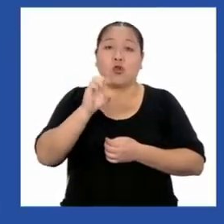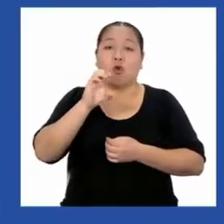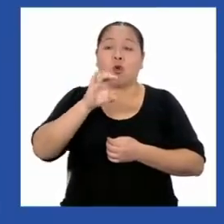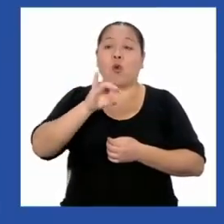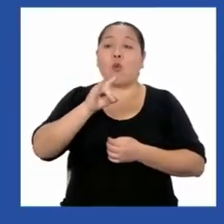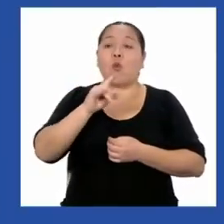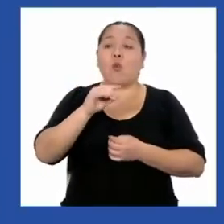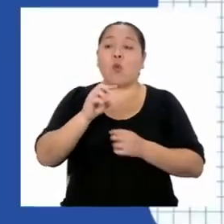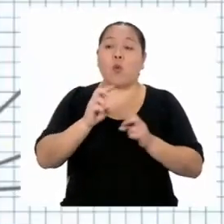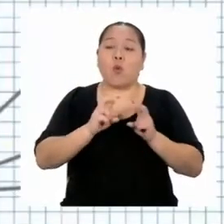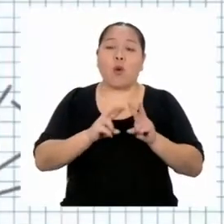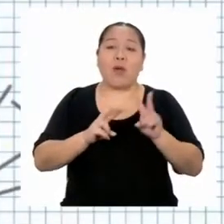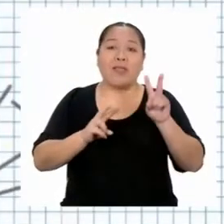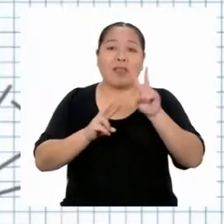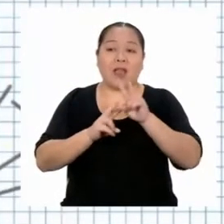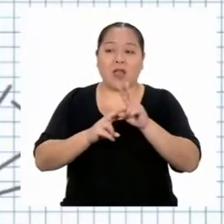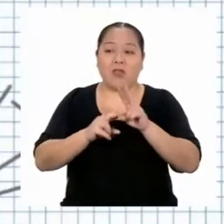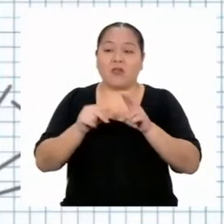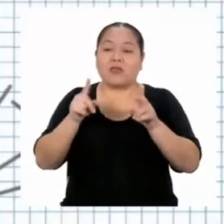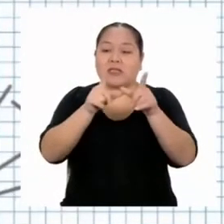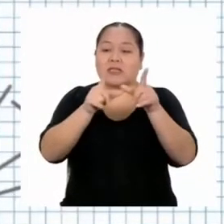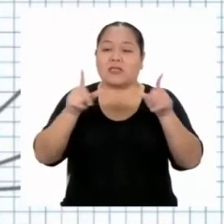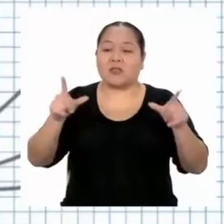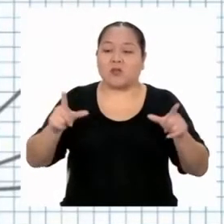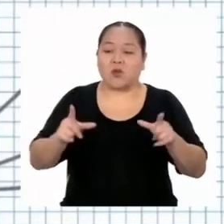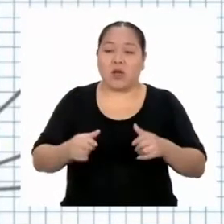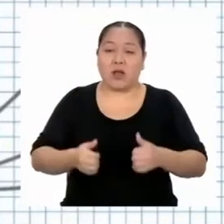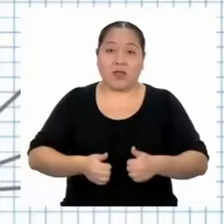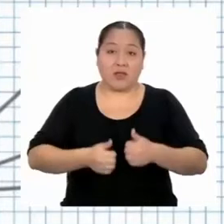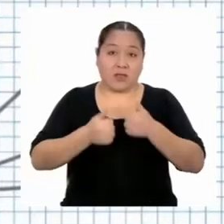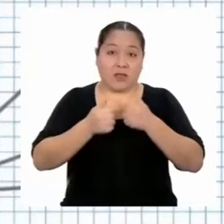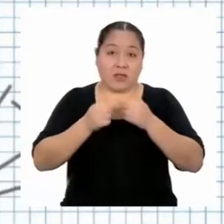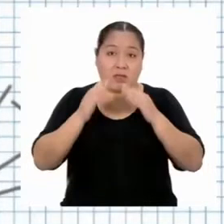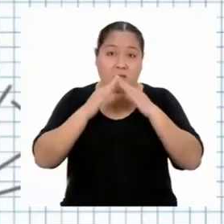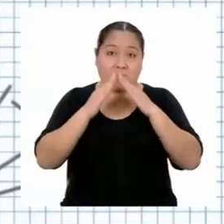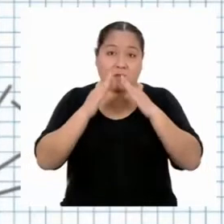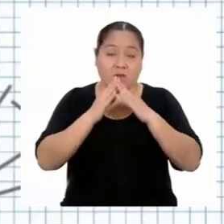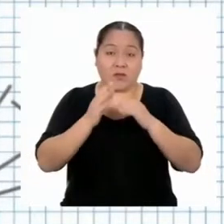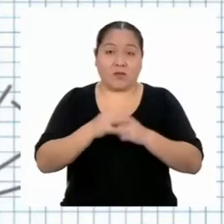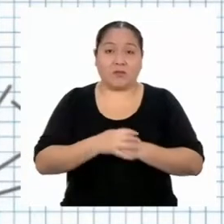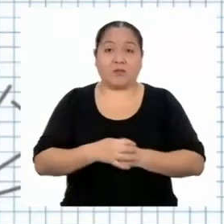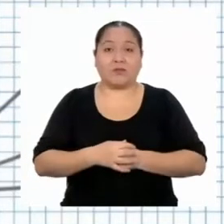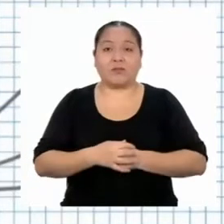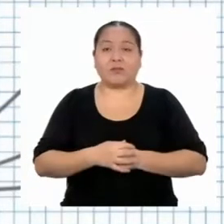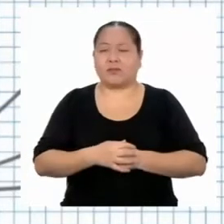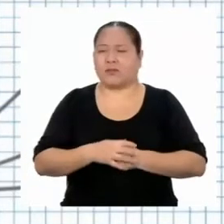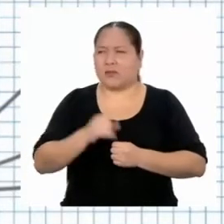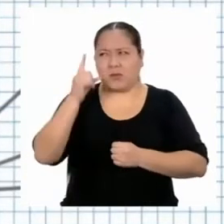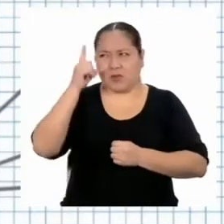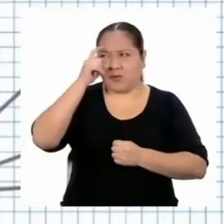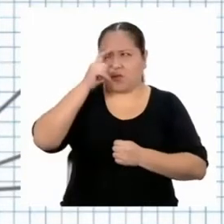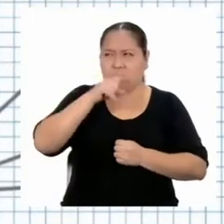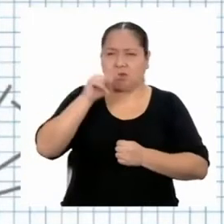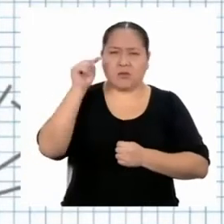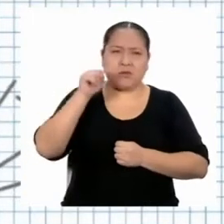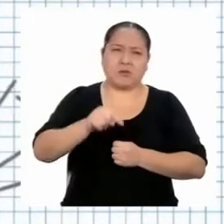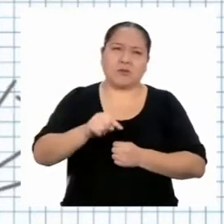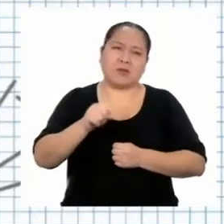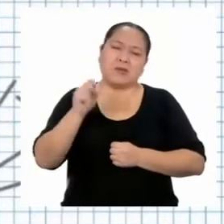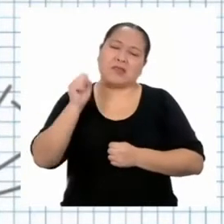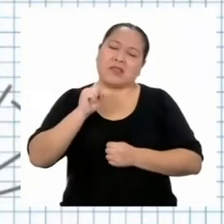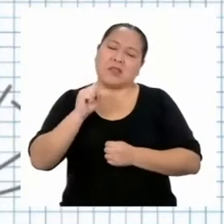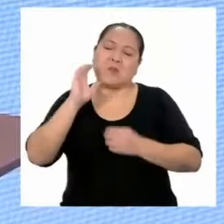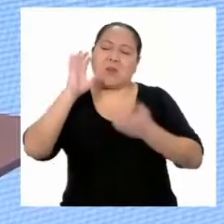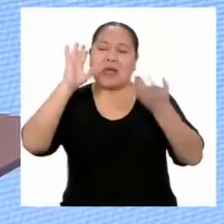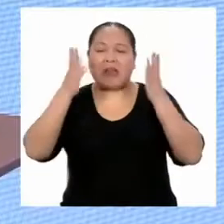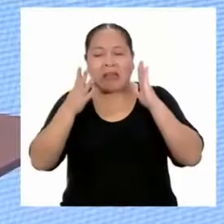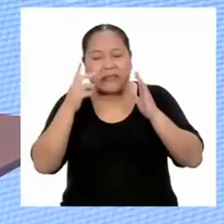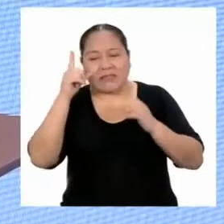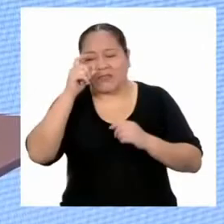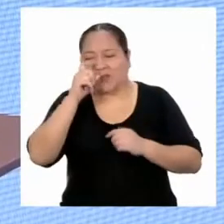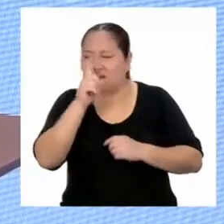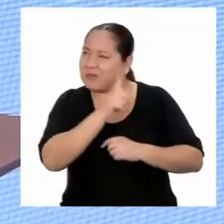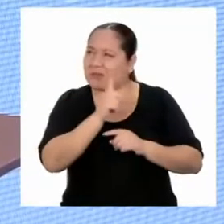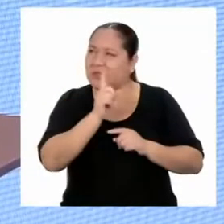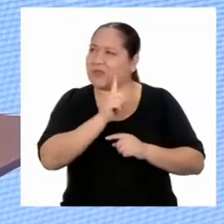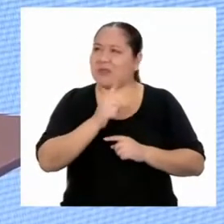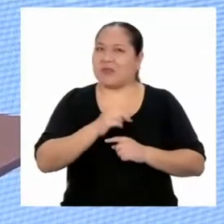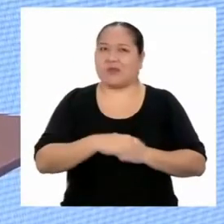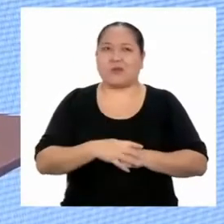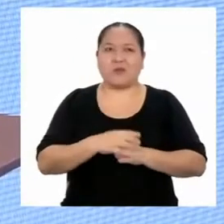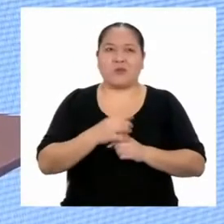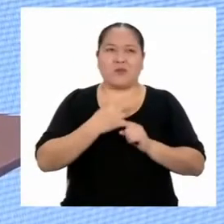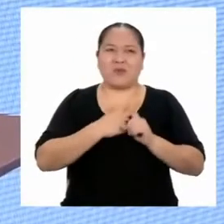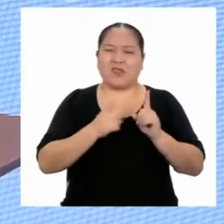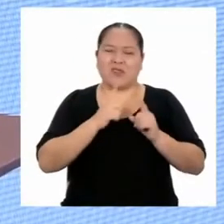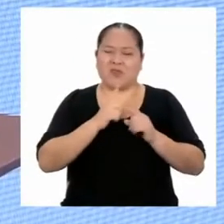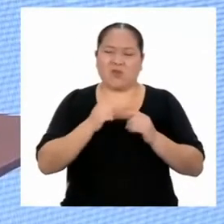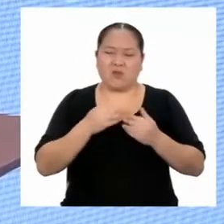vivienda. Entiendo. ¿Lo ves complicado? Siempre resulta que no es tan difícil como parecía. Pero hasta ahora no he